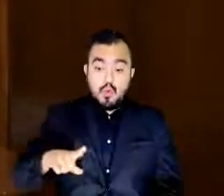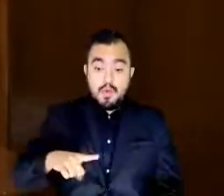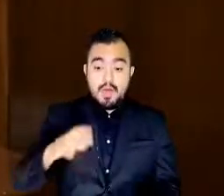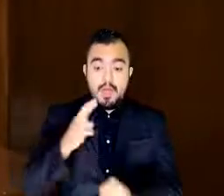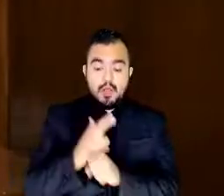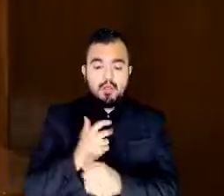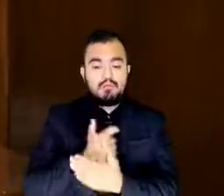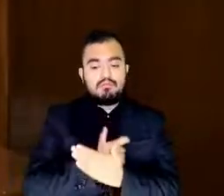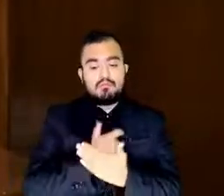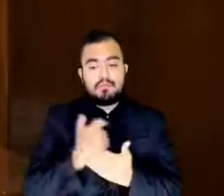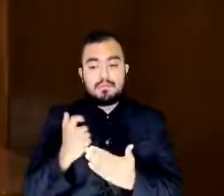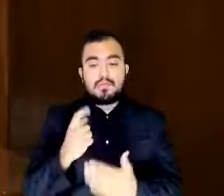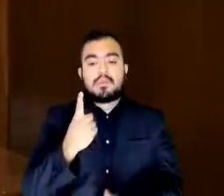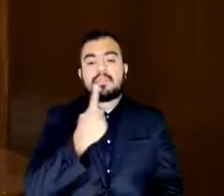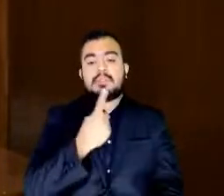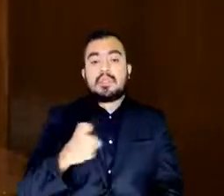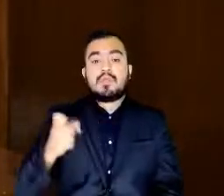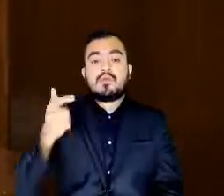a